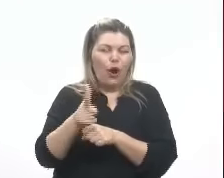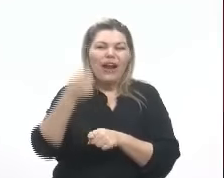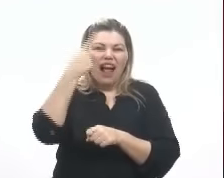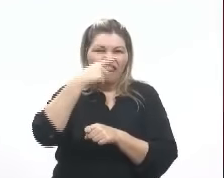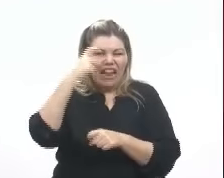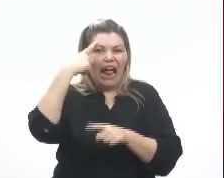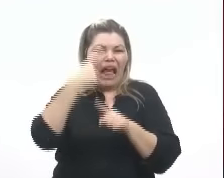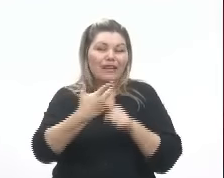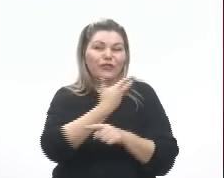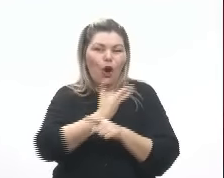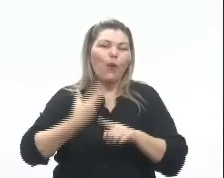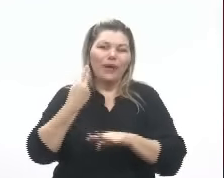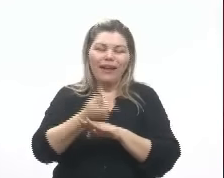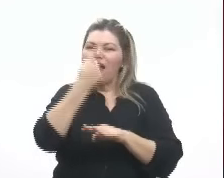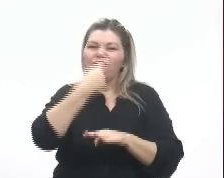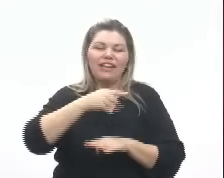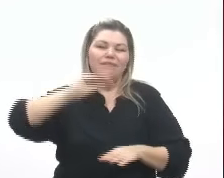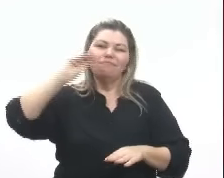los Terminator.